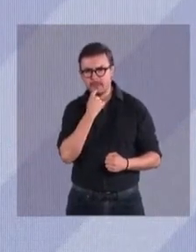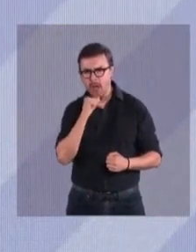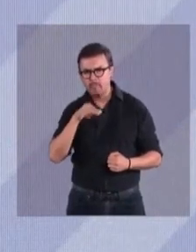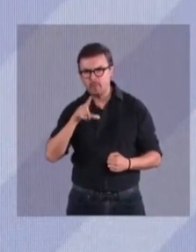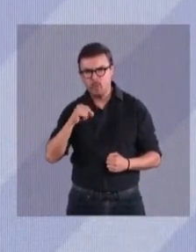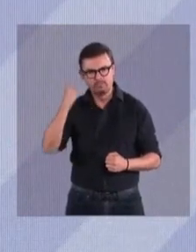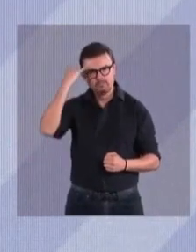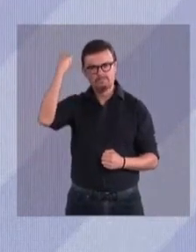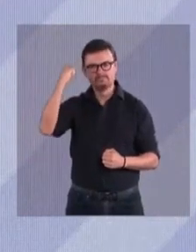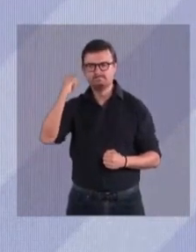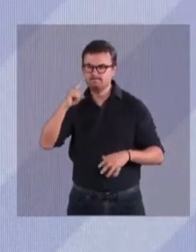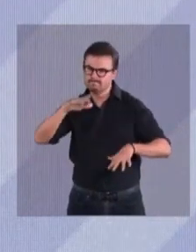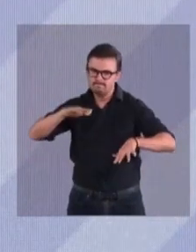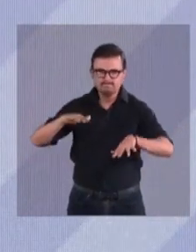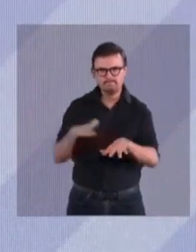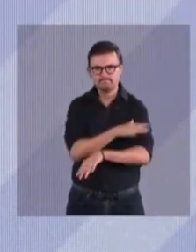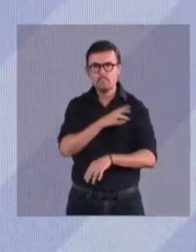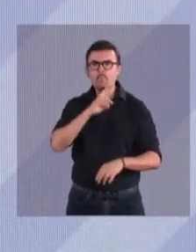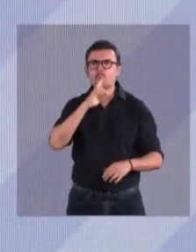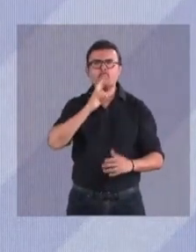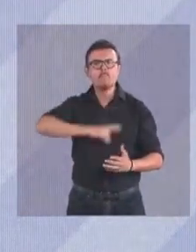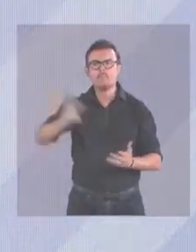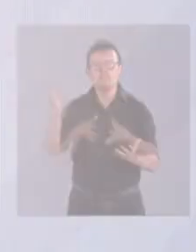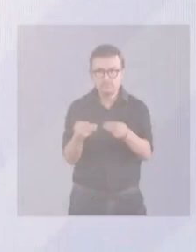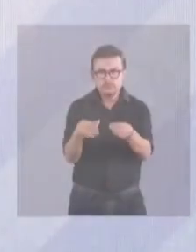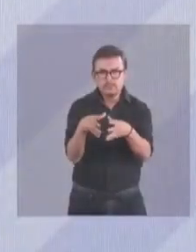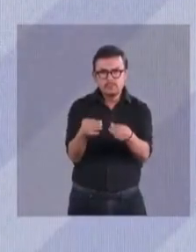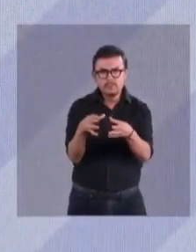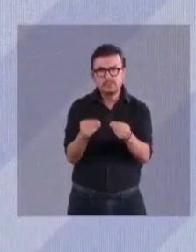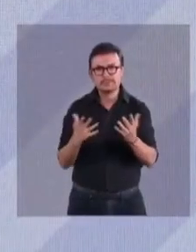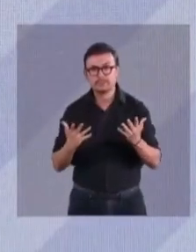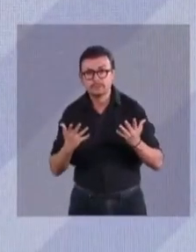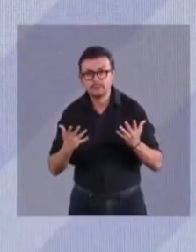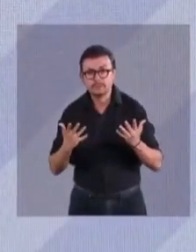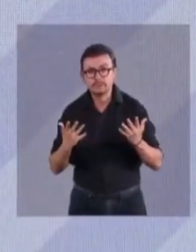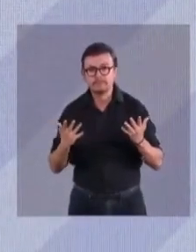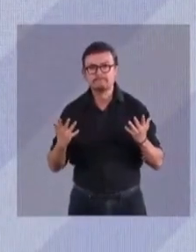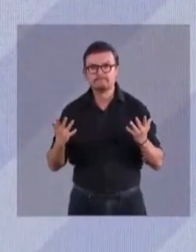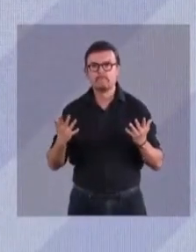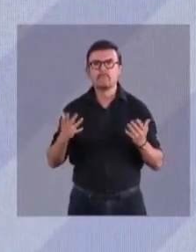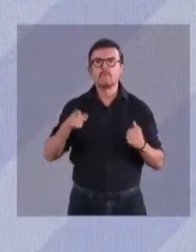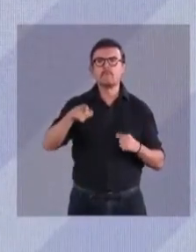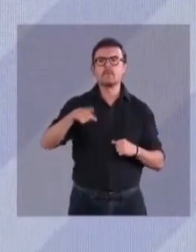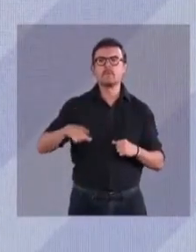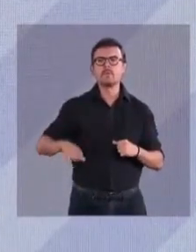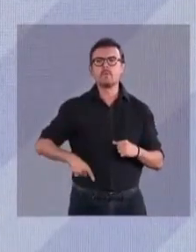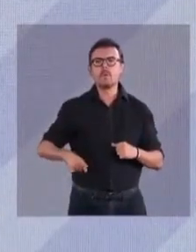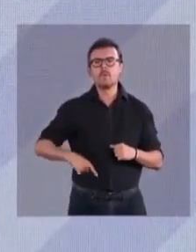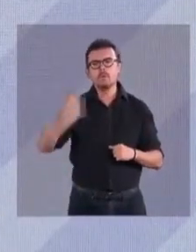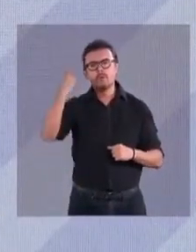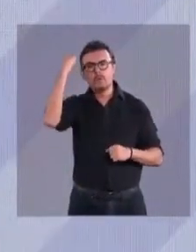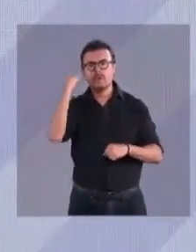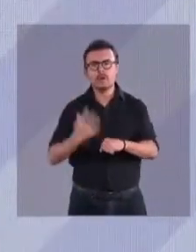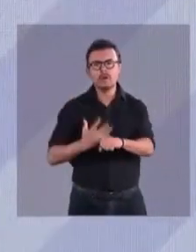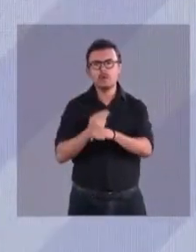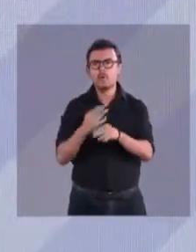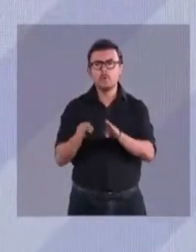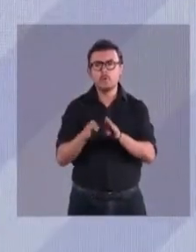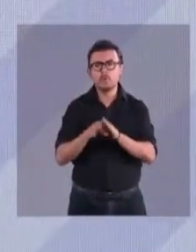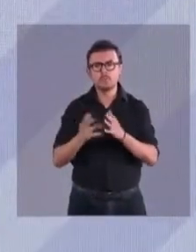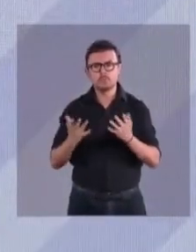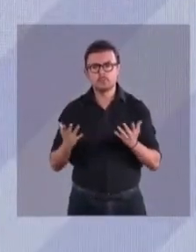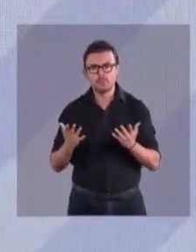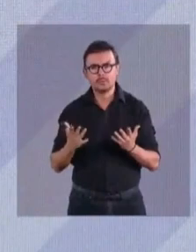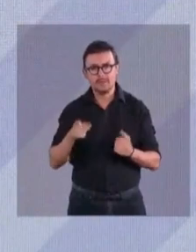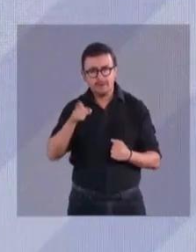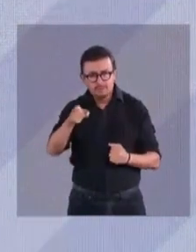política de declarar la guerra a construir la paz. ¿Y cuál ha sido la estrategia de este gobierno? Entregarle